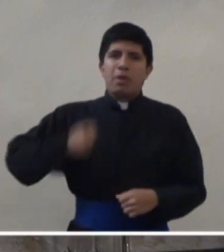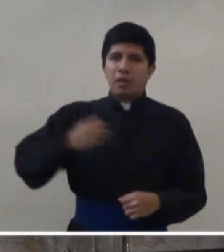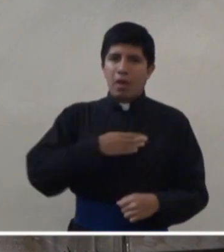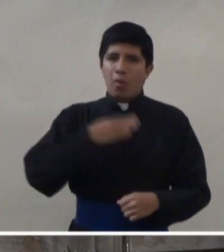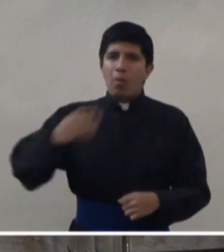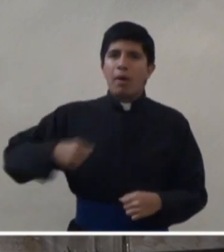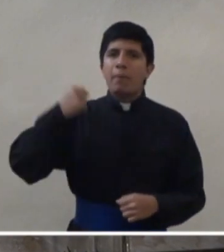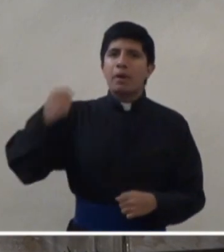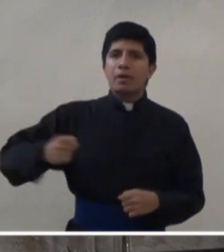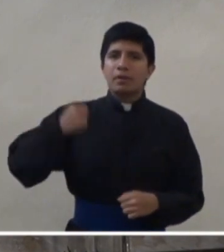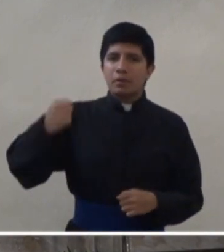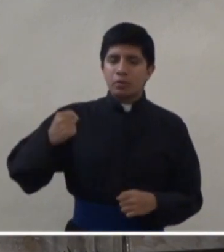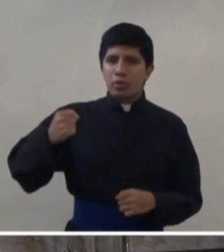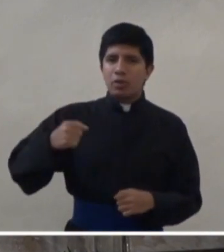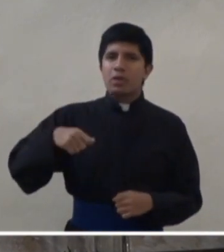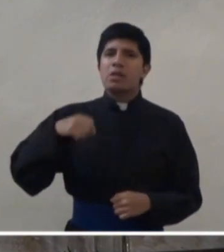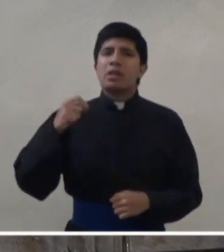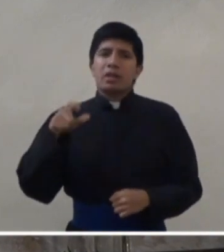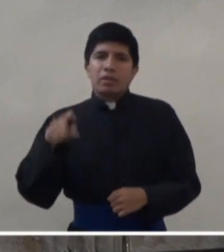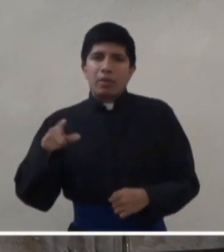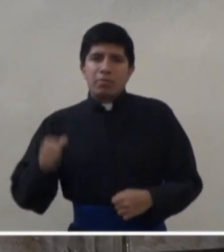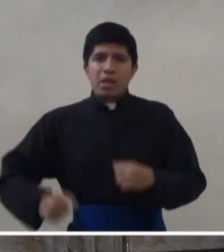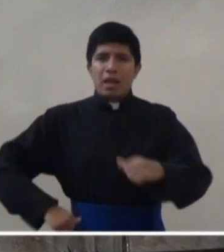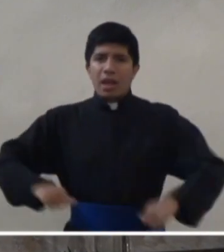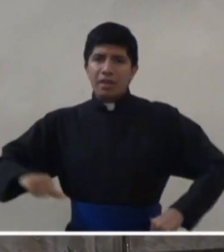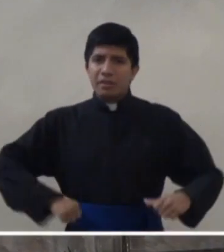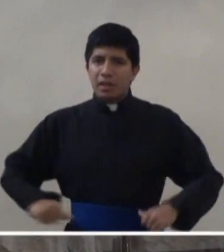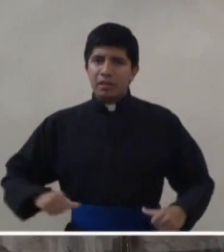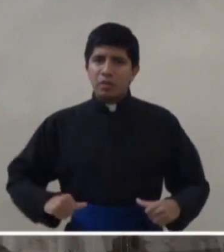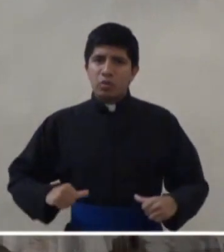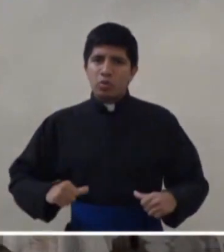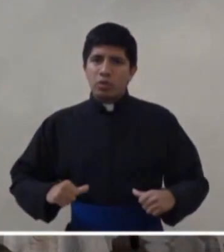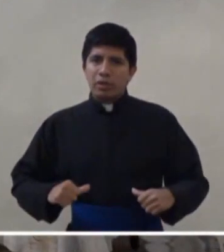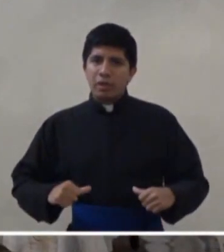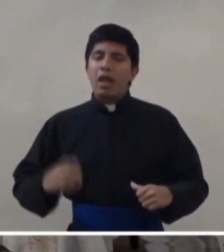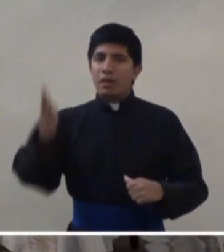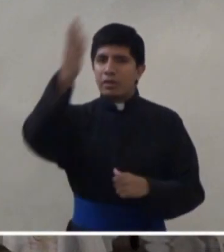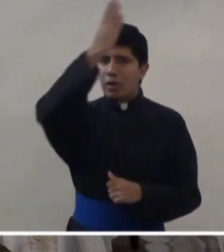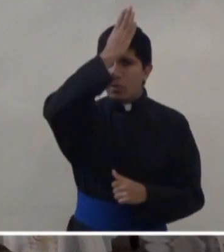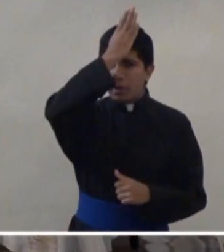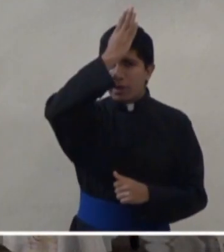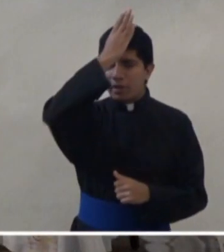las actitudes también que le corresponden a una oveja.